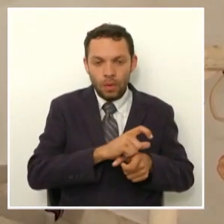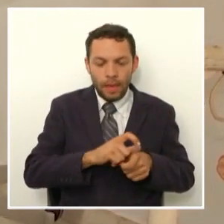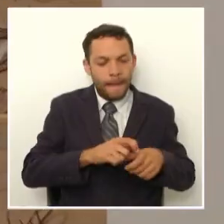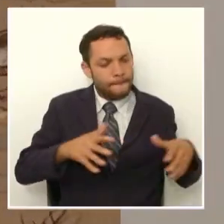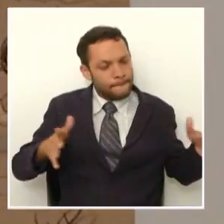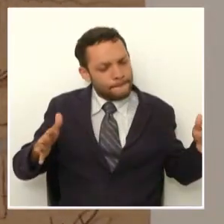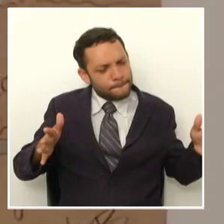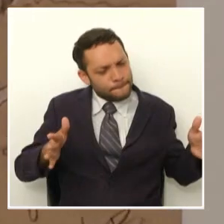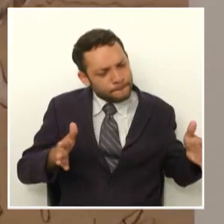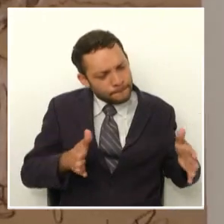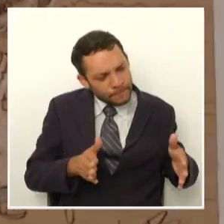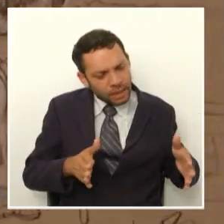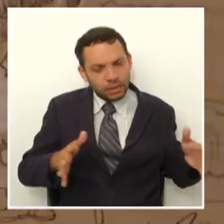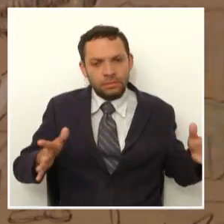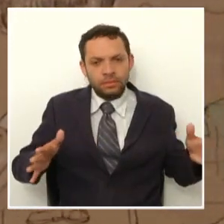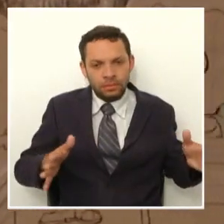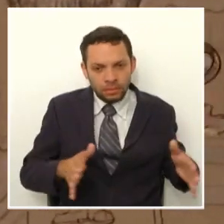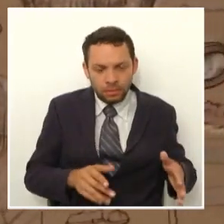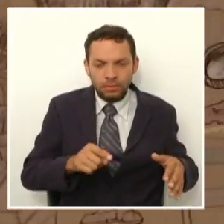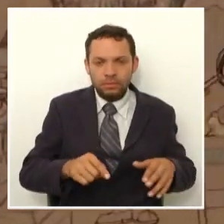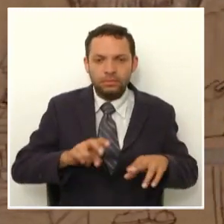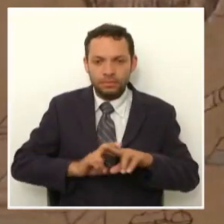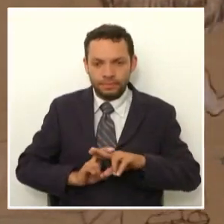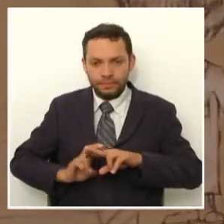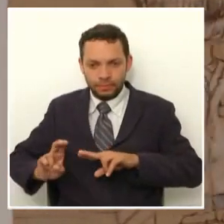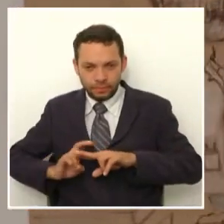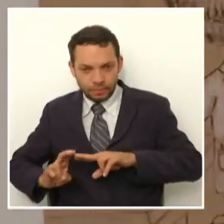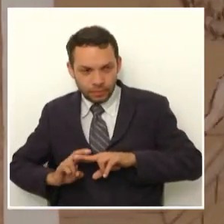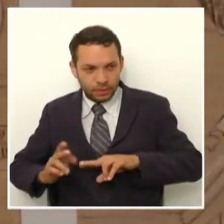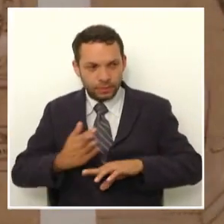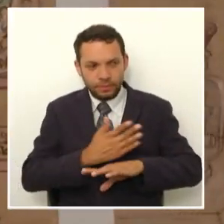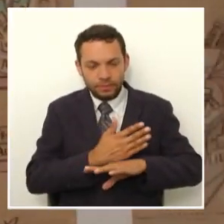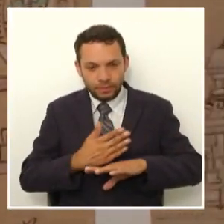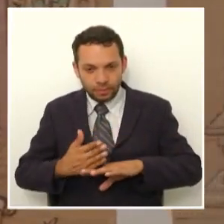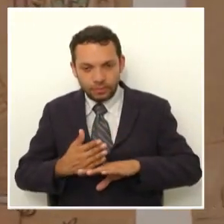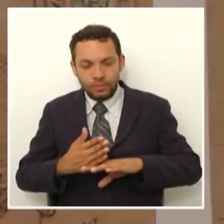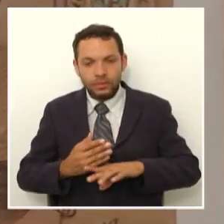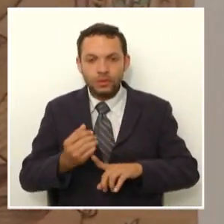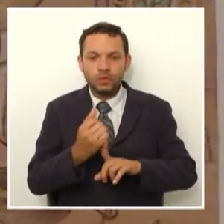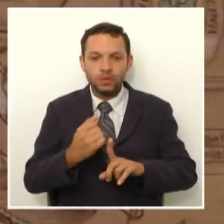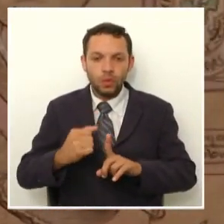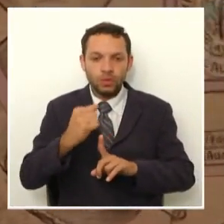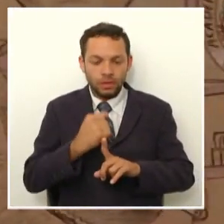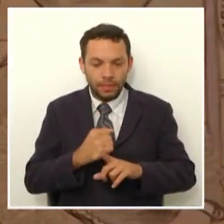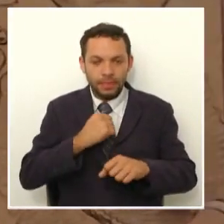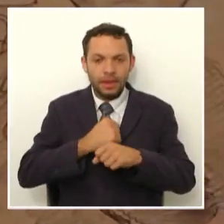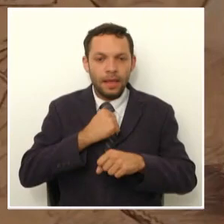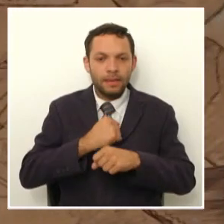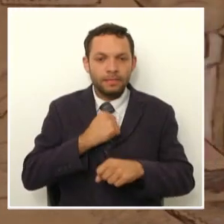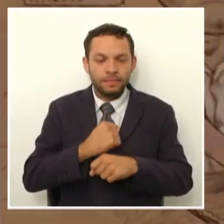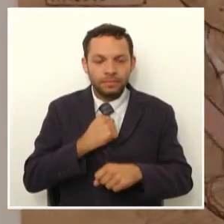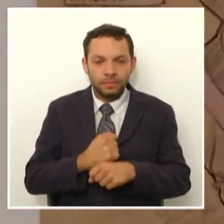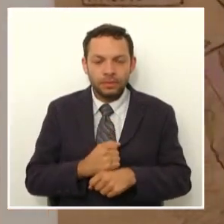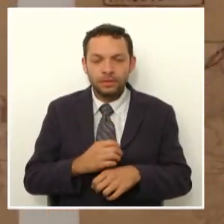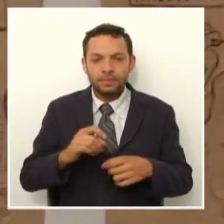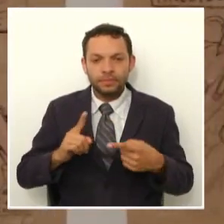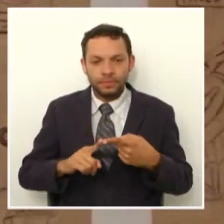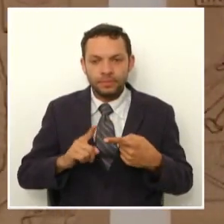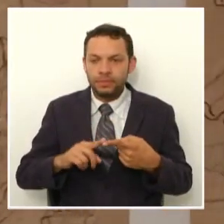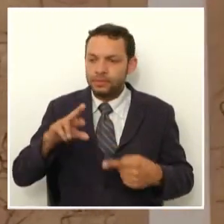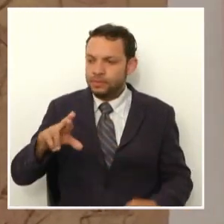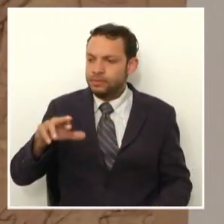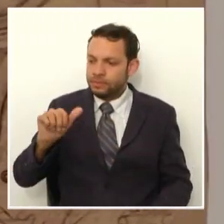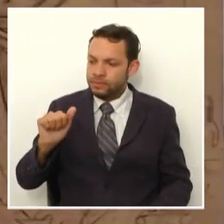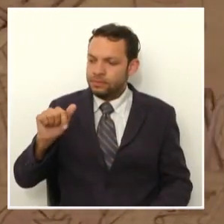programa pequeño, Manizales tiene dos expresidentes de la Sociedad Colombiana de Anestesia, el doctor Rafael Macías